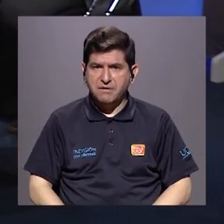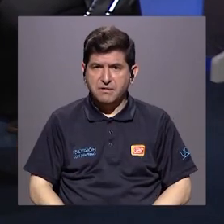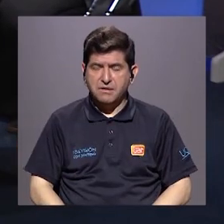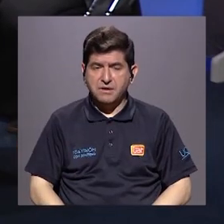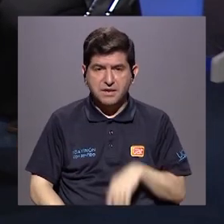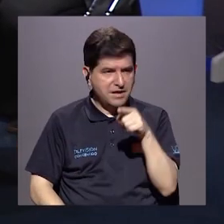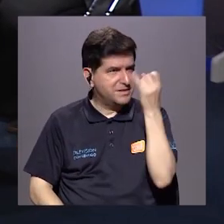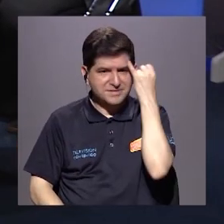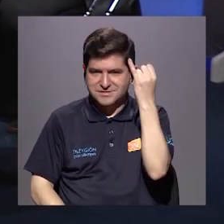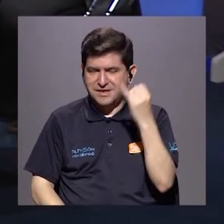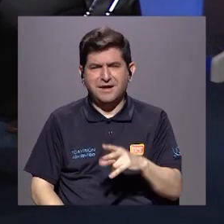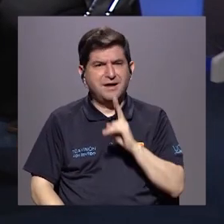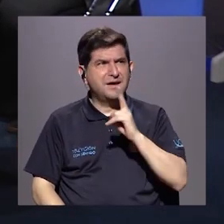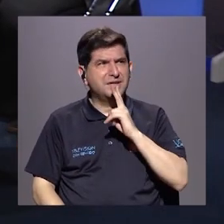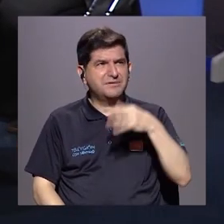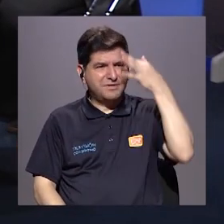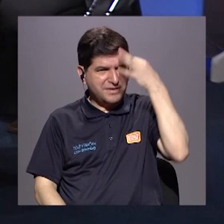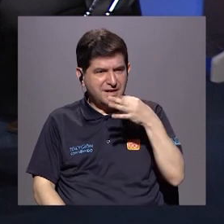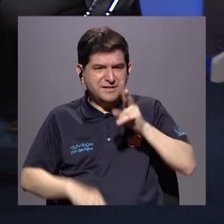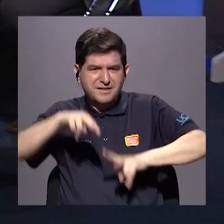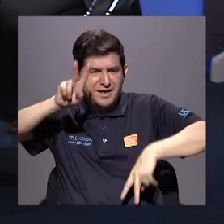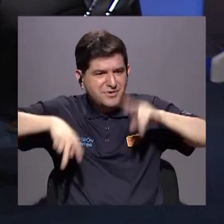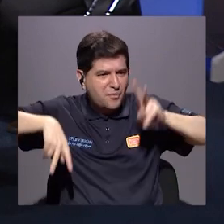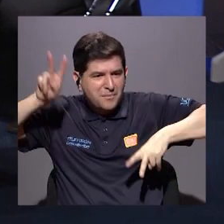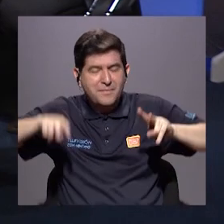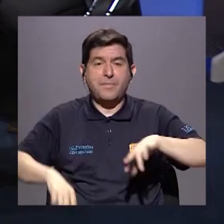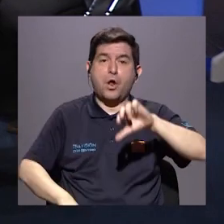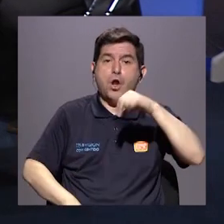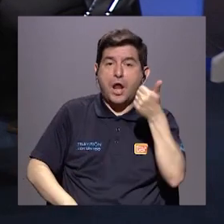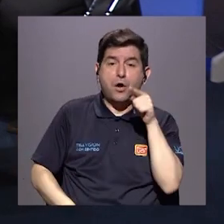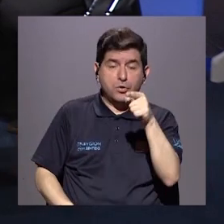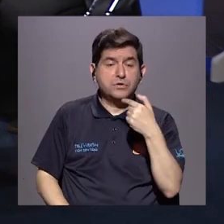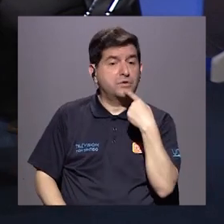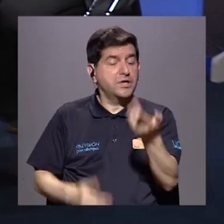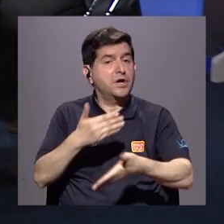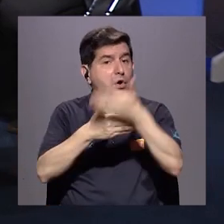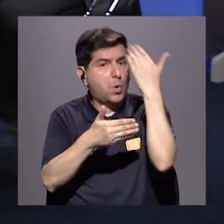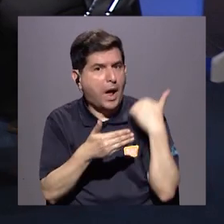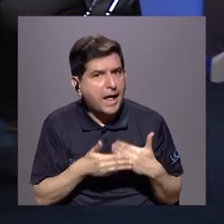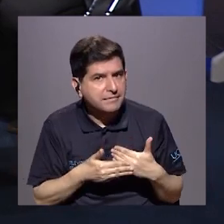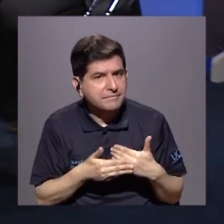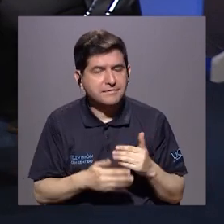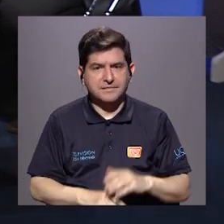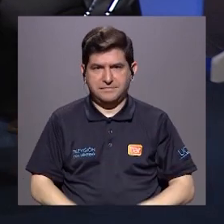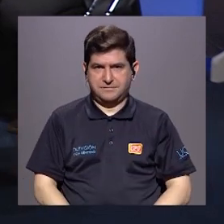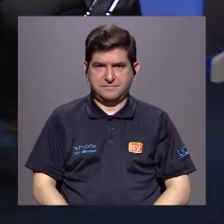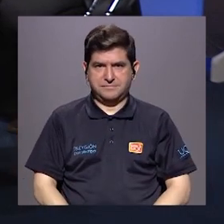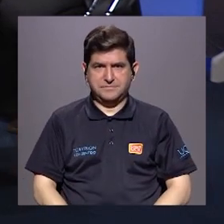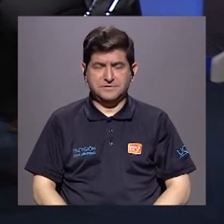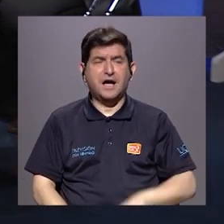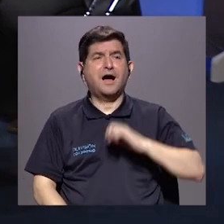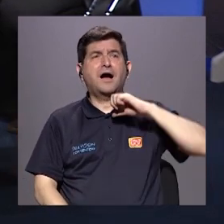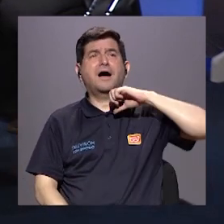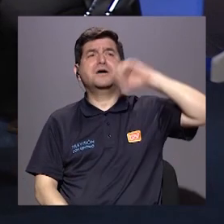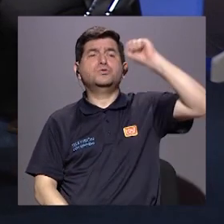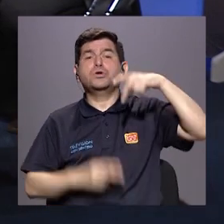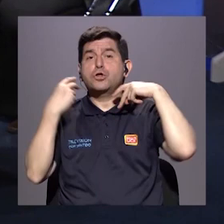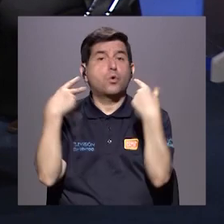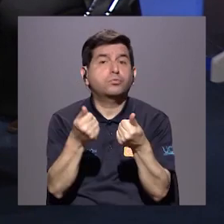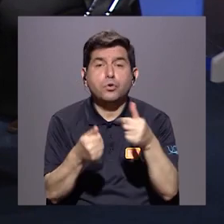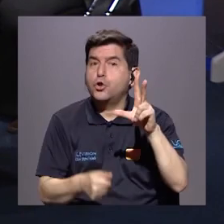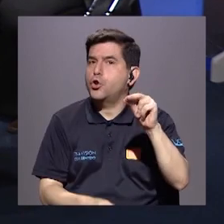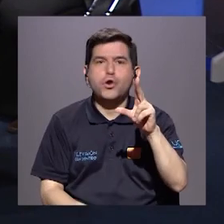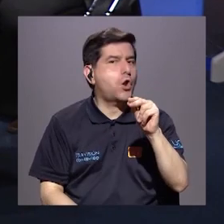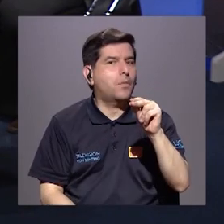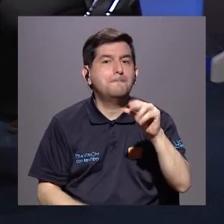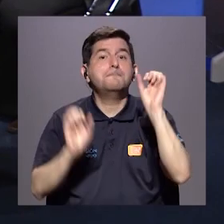pasa por ahí hay hay realmente una posición ambivalente la otra cosa que vos planteaba es ahora en el otro segmento es que suicidio es impulsivo y no no